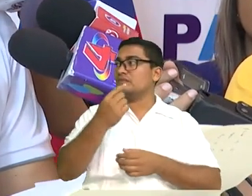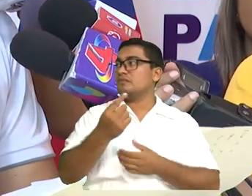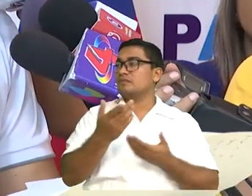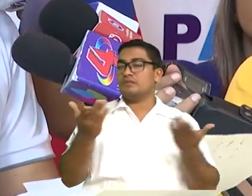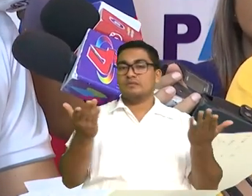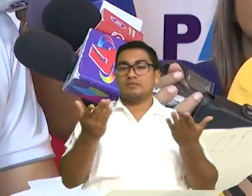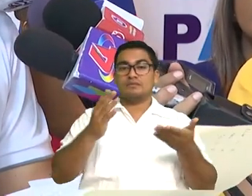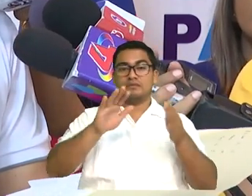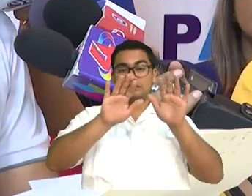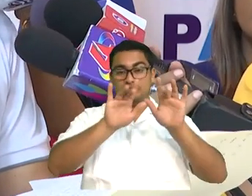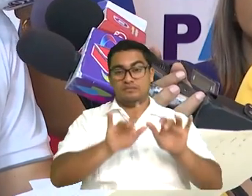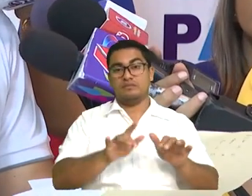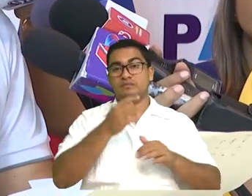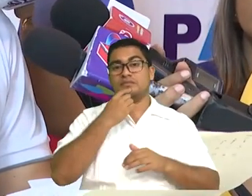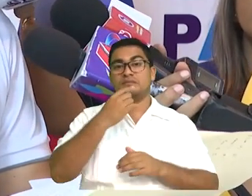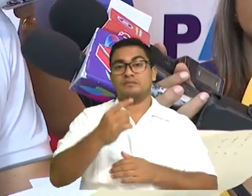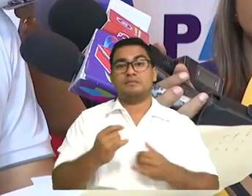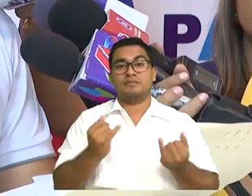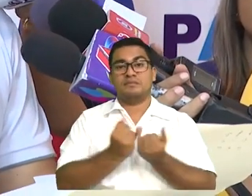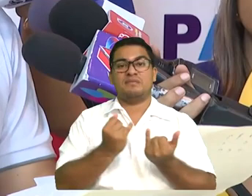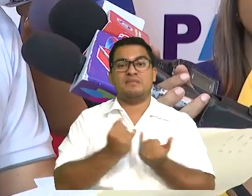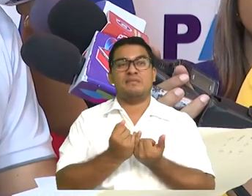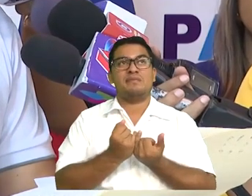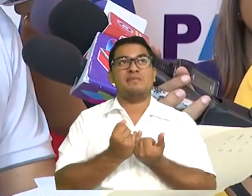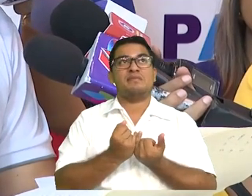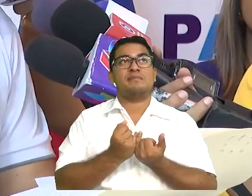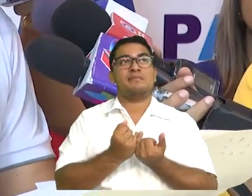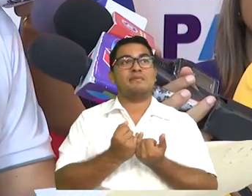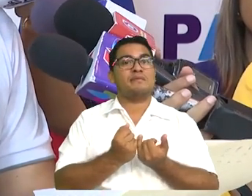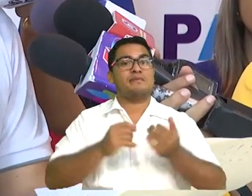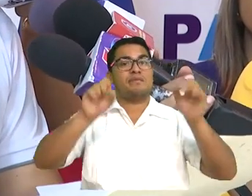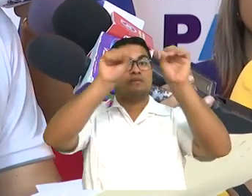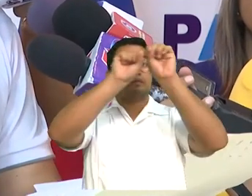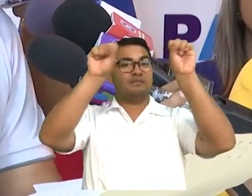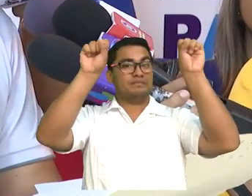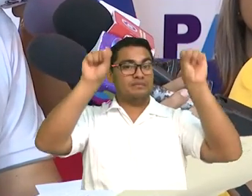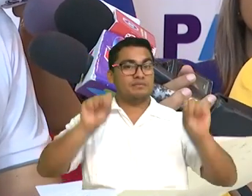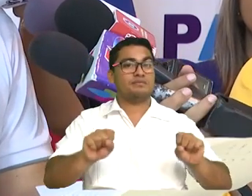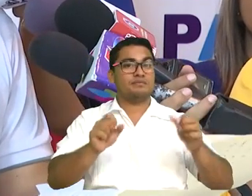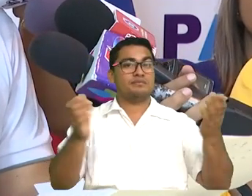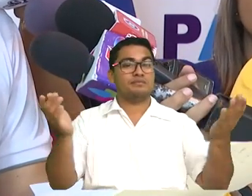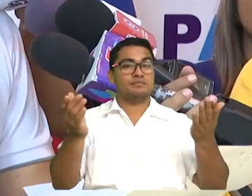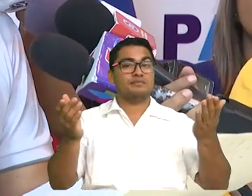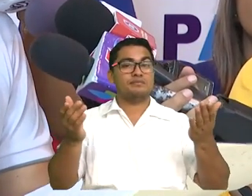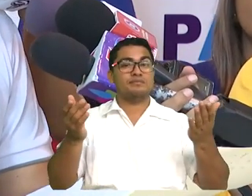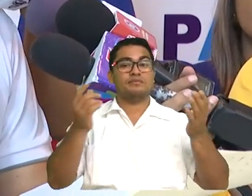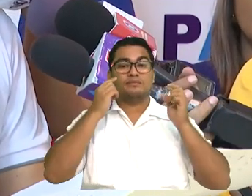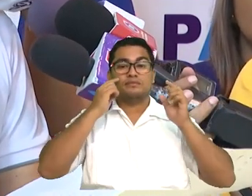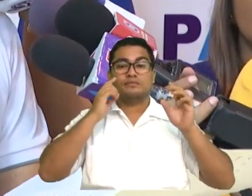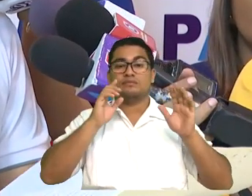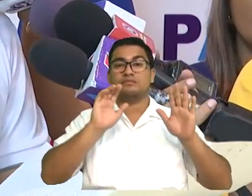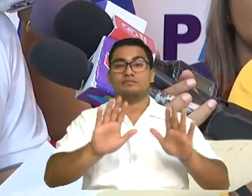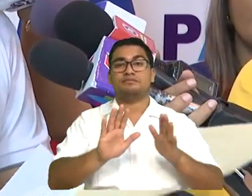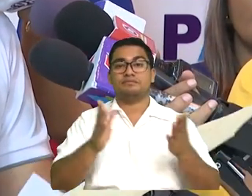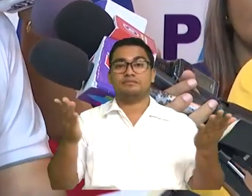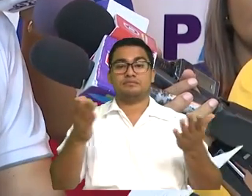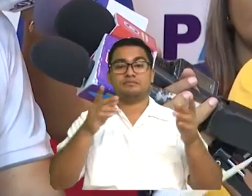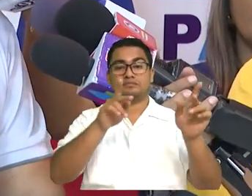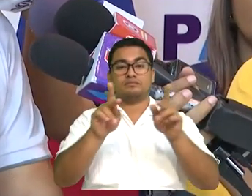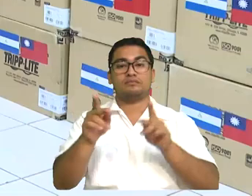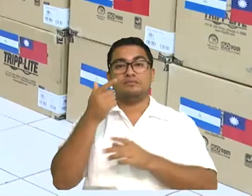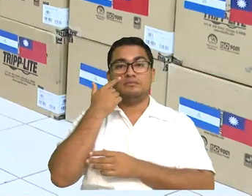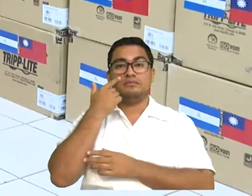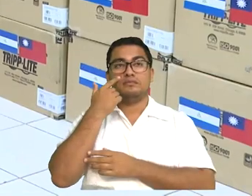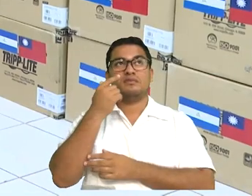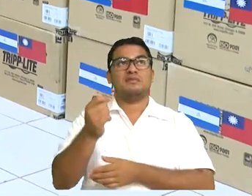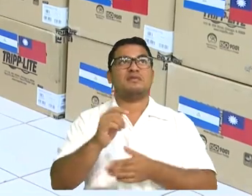equipo, nosotros también estamos implementando los talleres para medios en atención primaria para fortalecer el conocimiento de seguimiento de